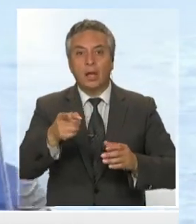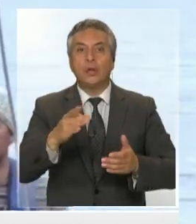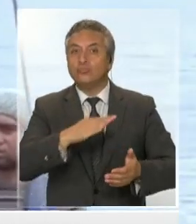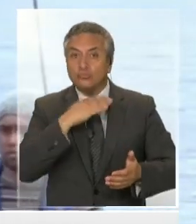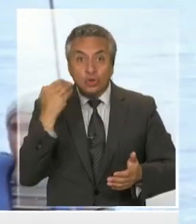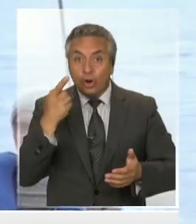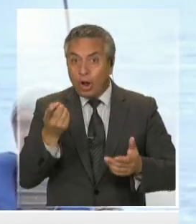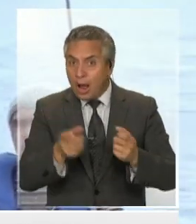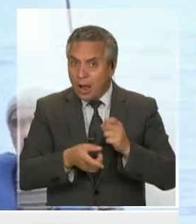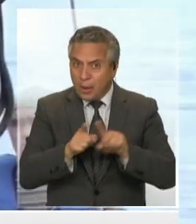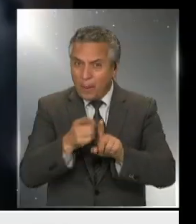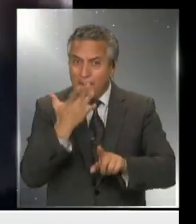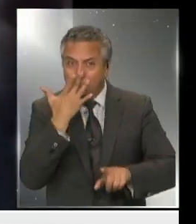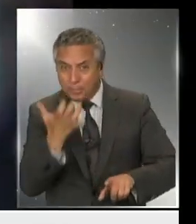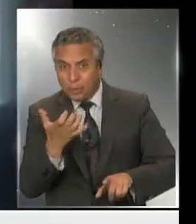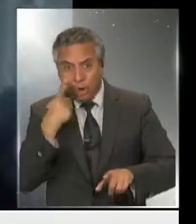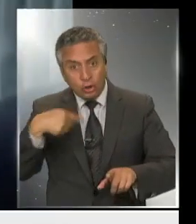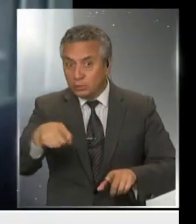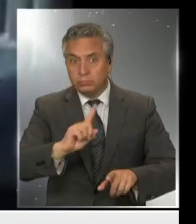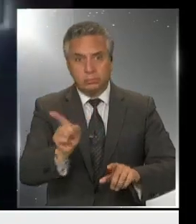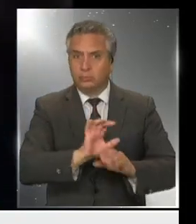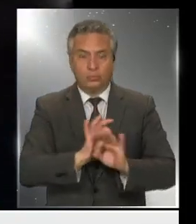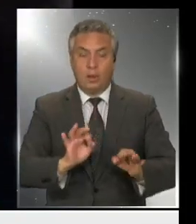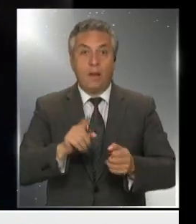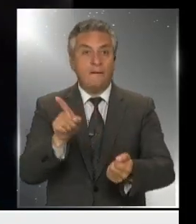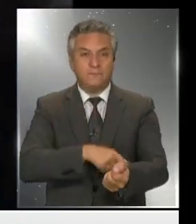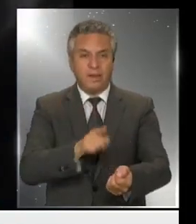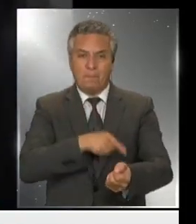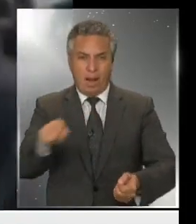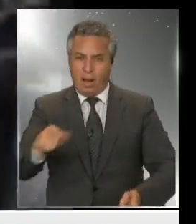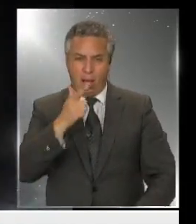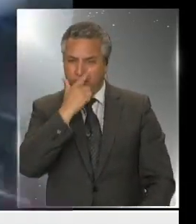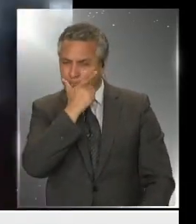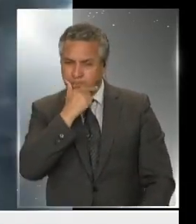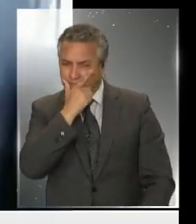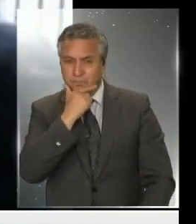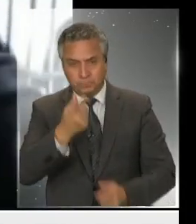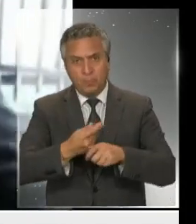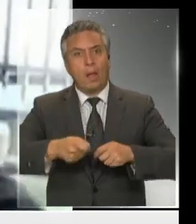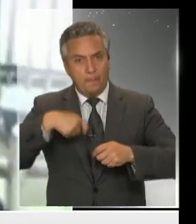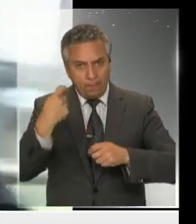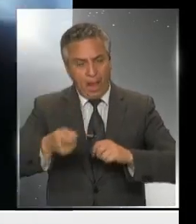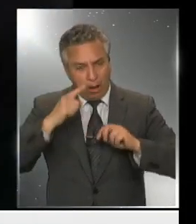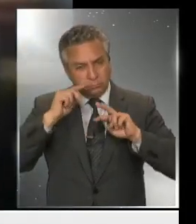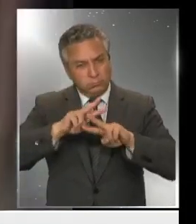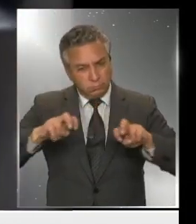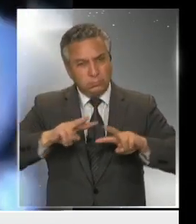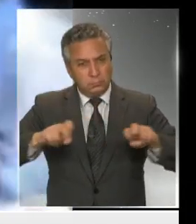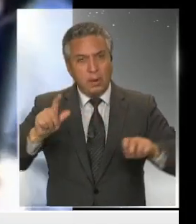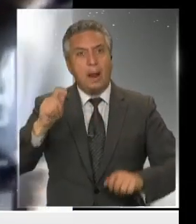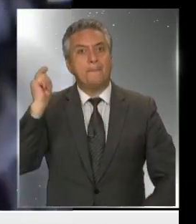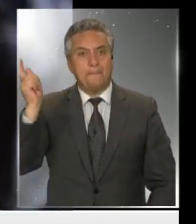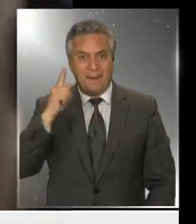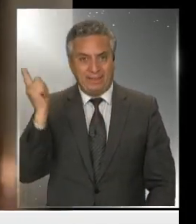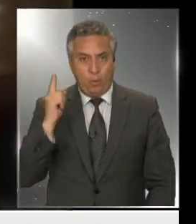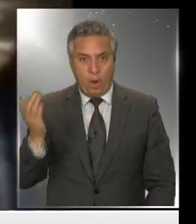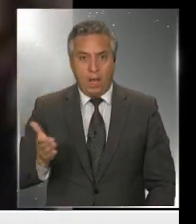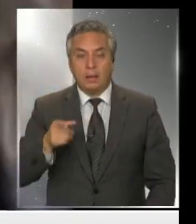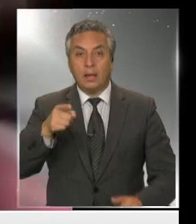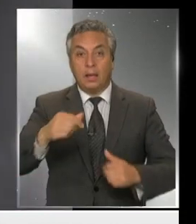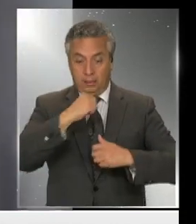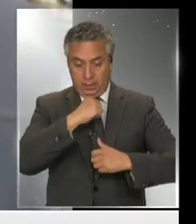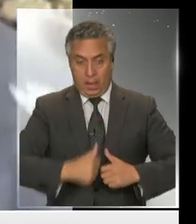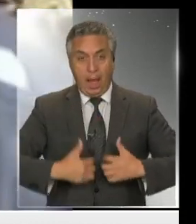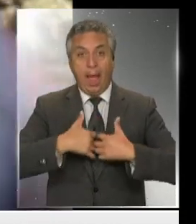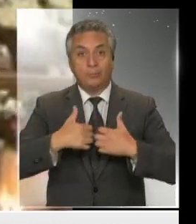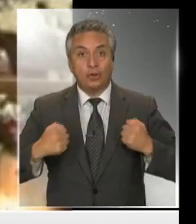de Carolina, versión que la familia nunca compartió y pagó pericias particulares. Estas aseguran que la autopsia realizada en el servicio